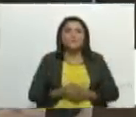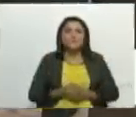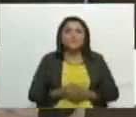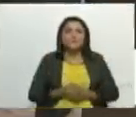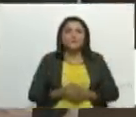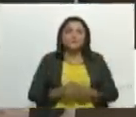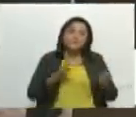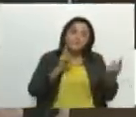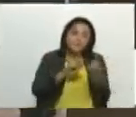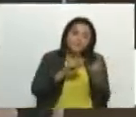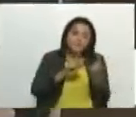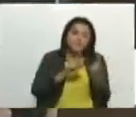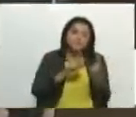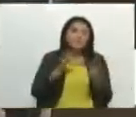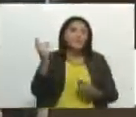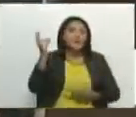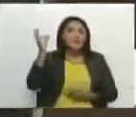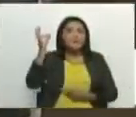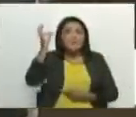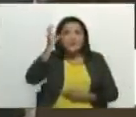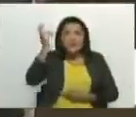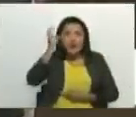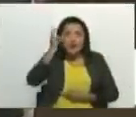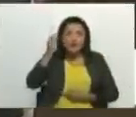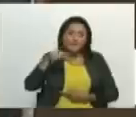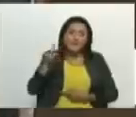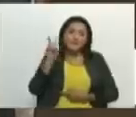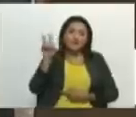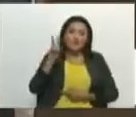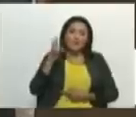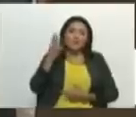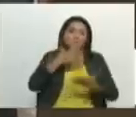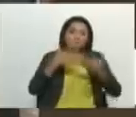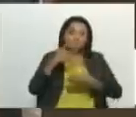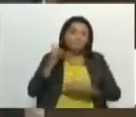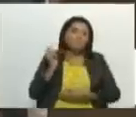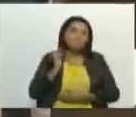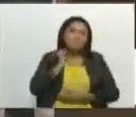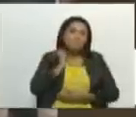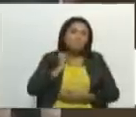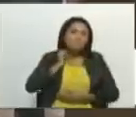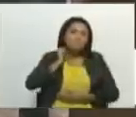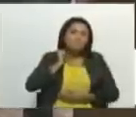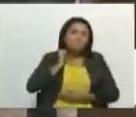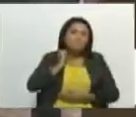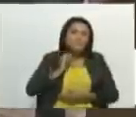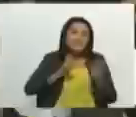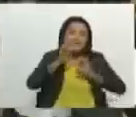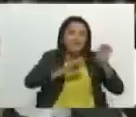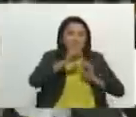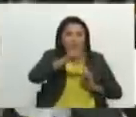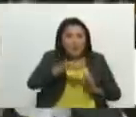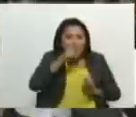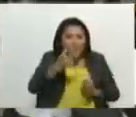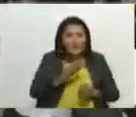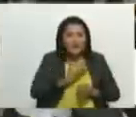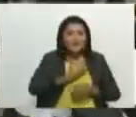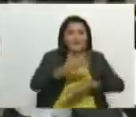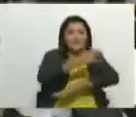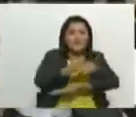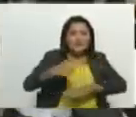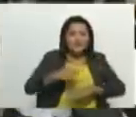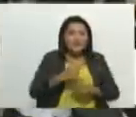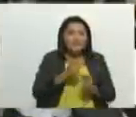reunirse con el fiscal y pues evaluar las declaraciones que emitió este alcalde,